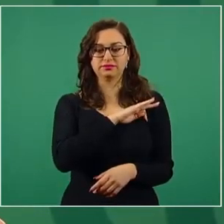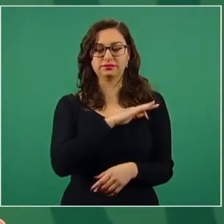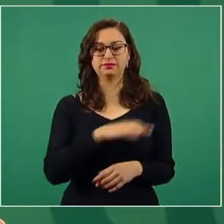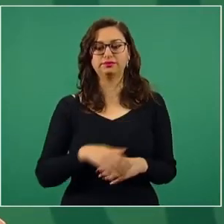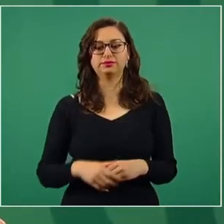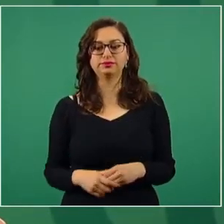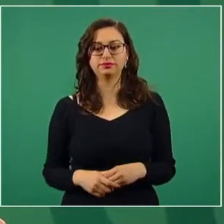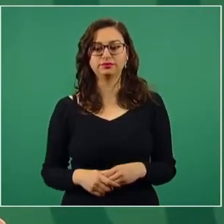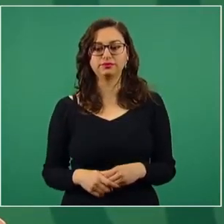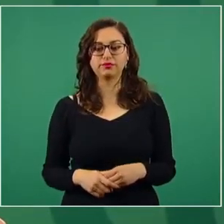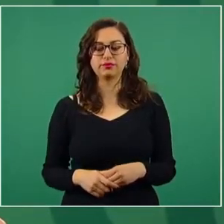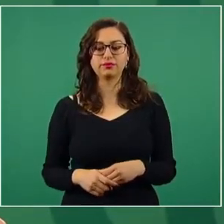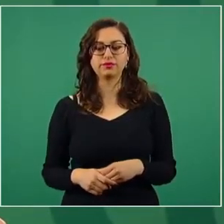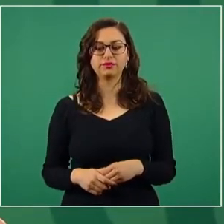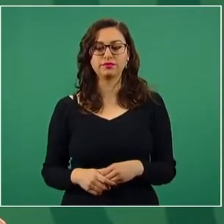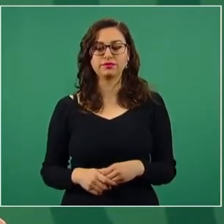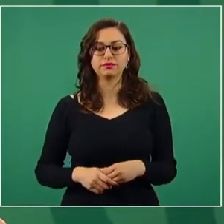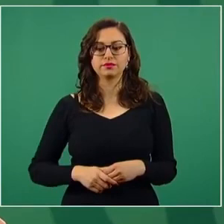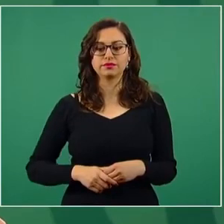la